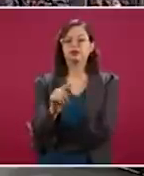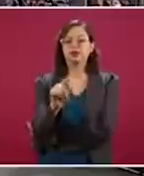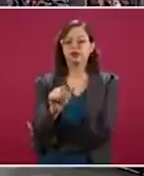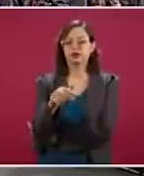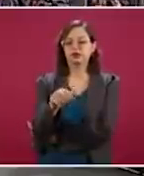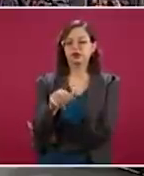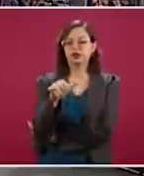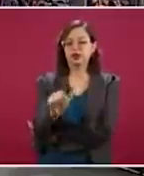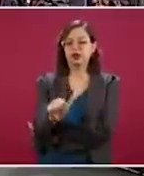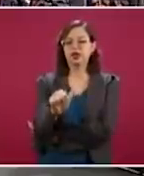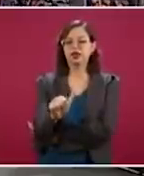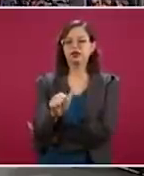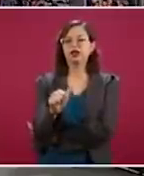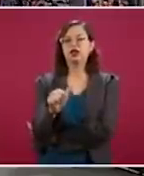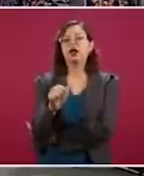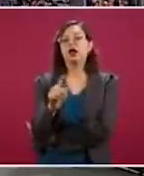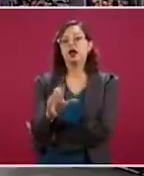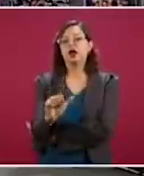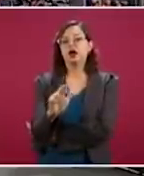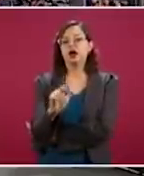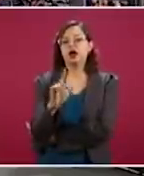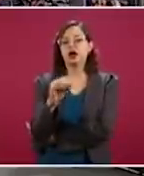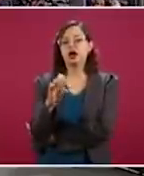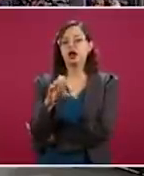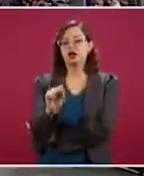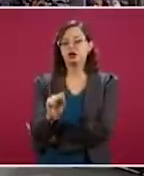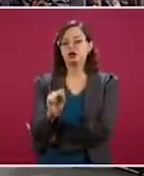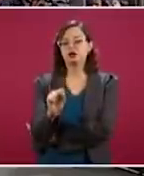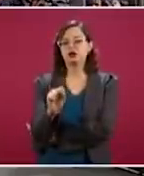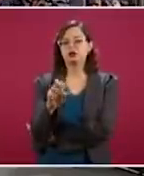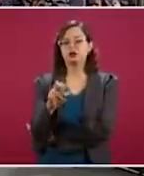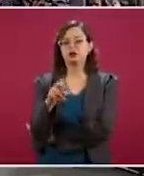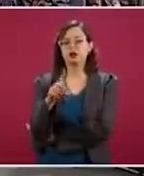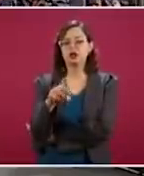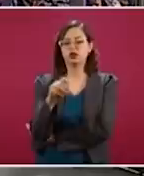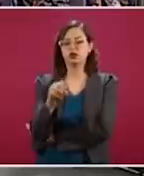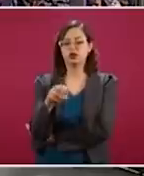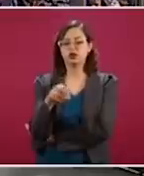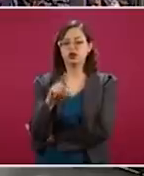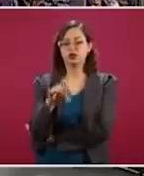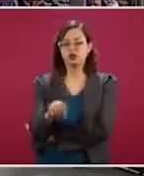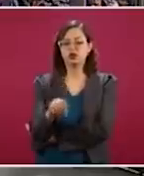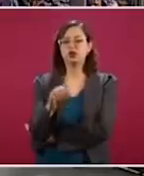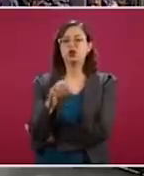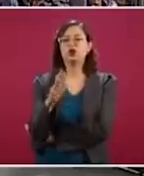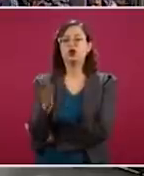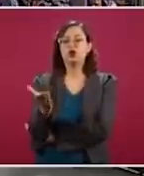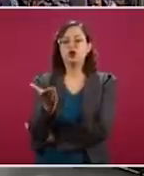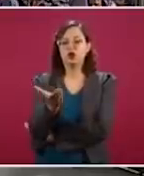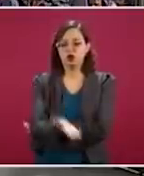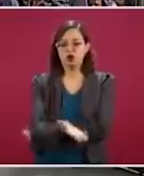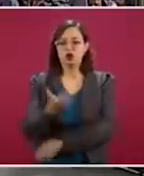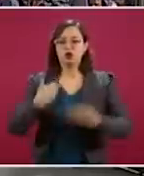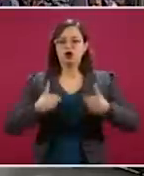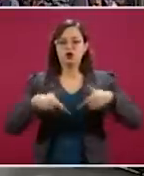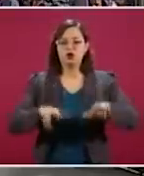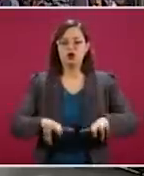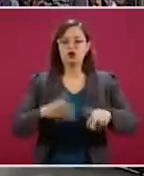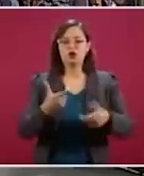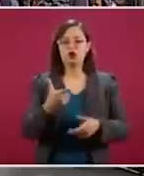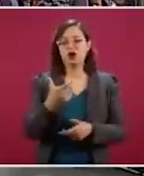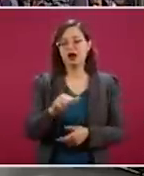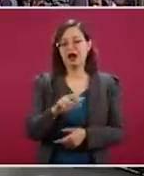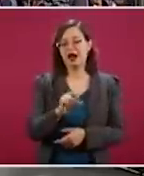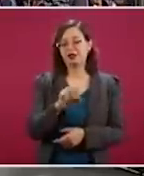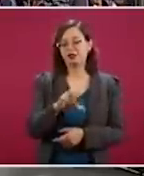Tania Ortiz Mena de Yenova, Carlos Redondo, está Carlos Slim, que está aquí con nosotros representando al Grupo Carso,